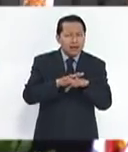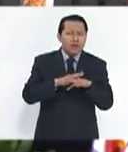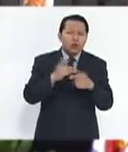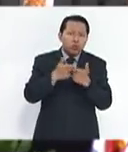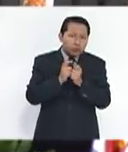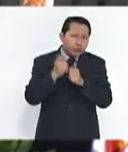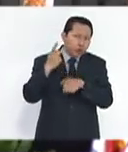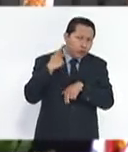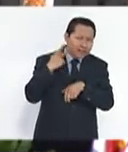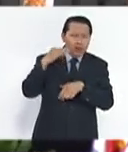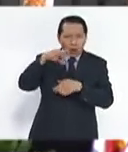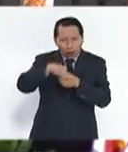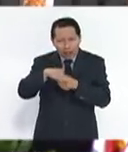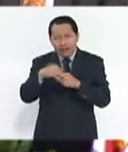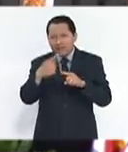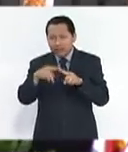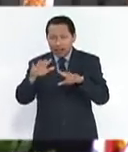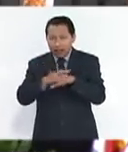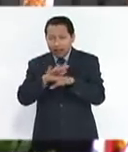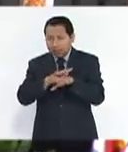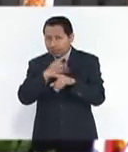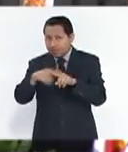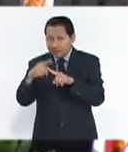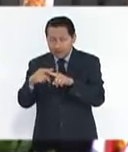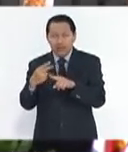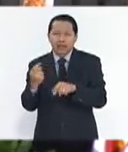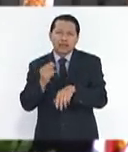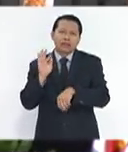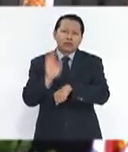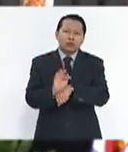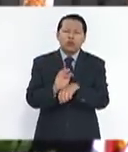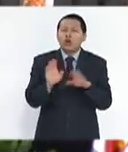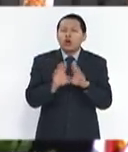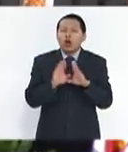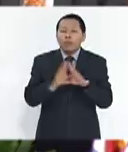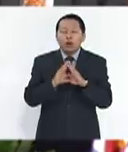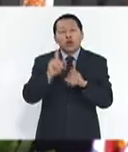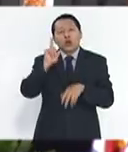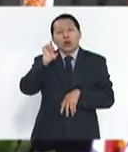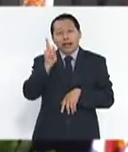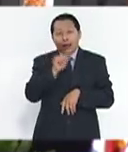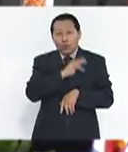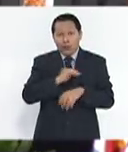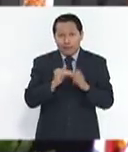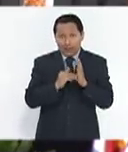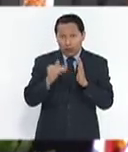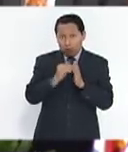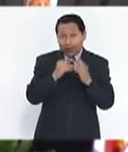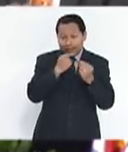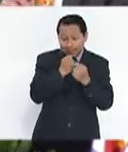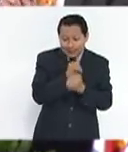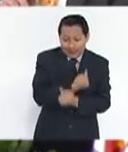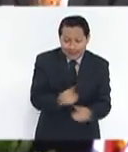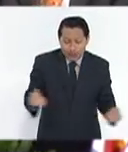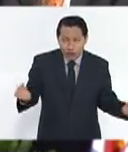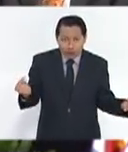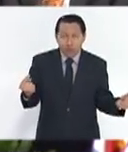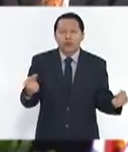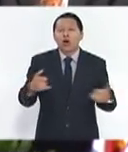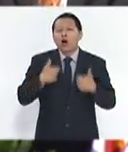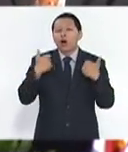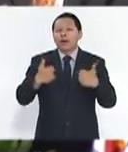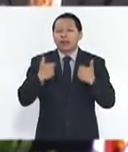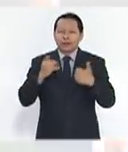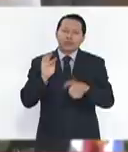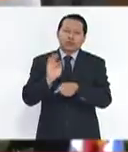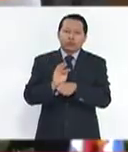electorales, porque en su continuidad está depositada la esperanza de que millones de niños y jóvenes cuenten con una educación de